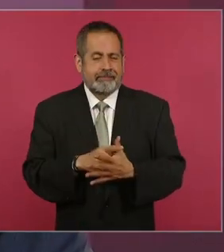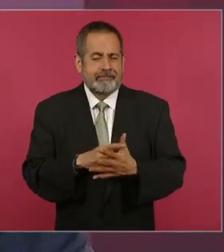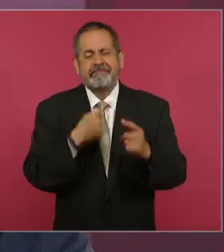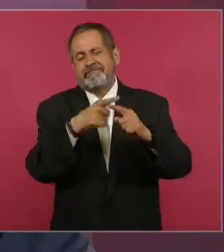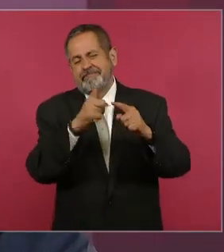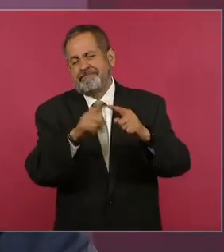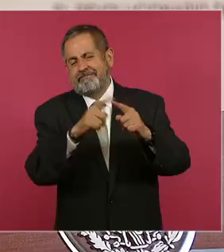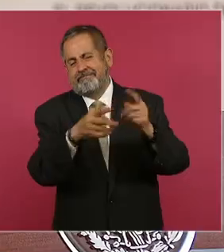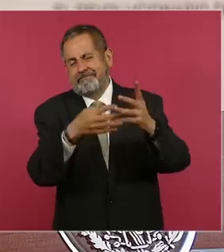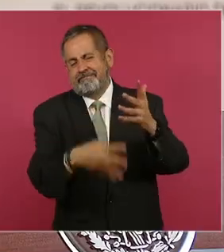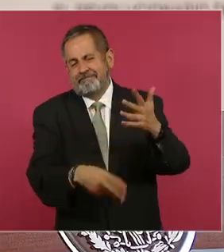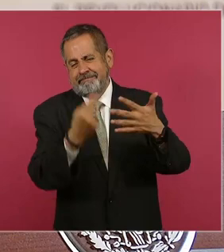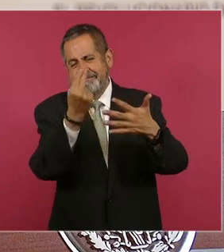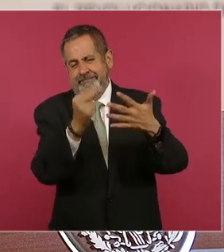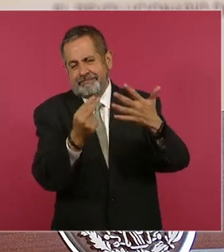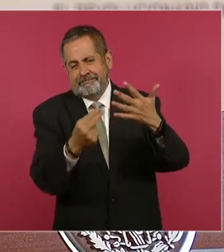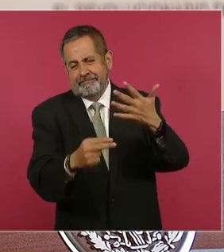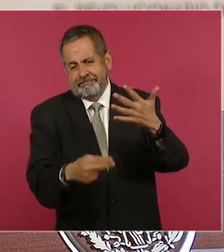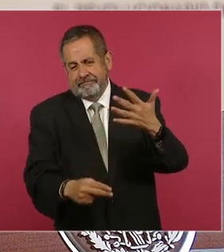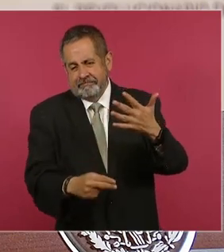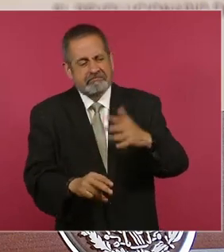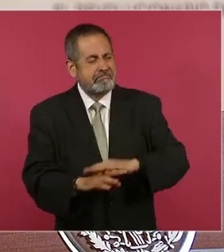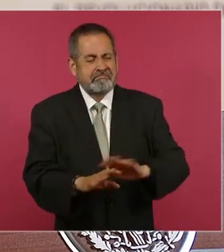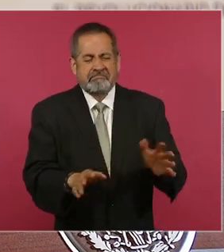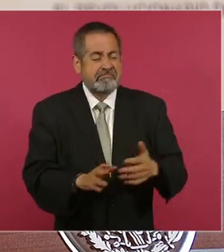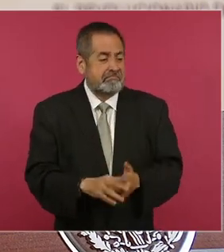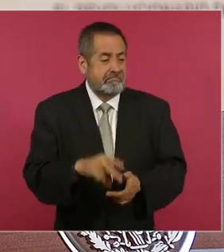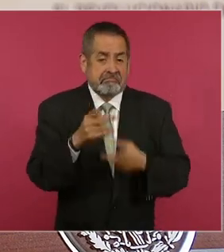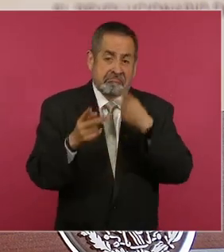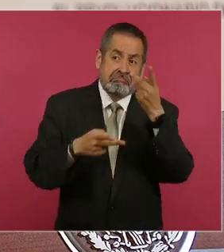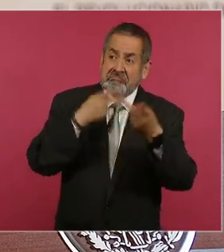etcétera, etcétera, etcétera, etcétera, etcétera. ¿Ya no?